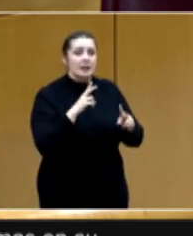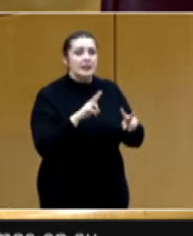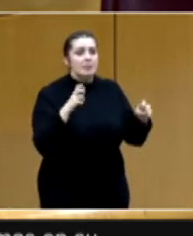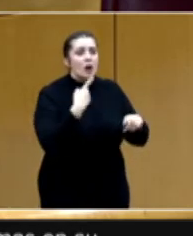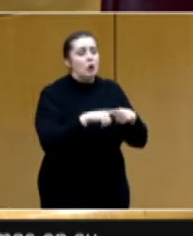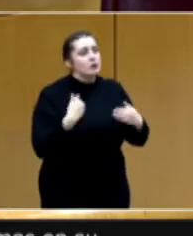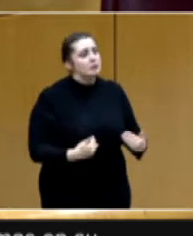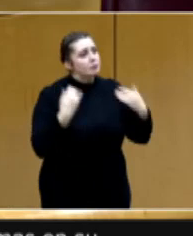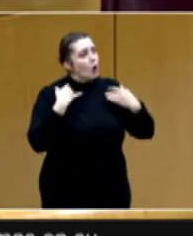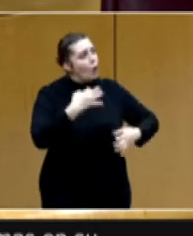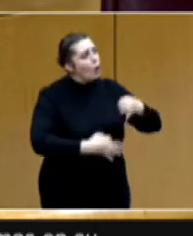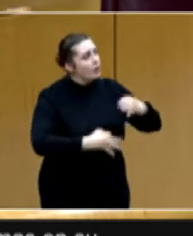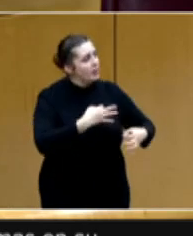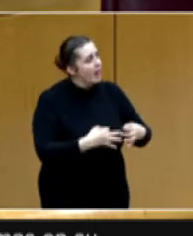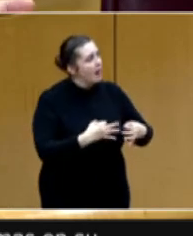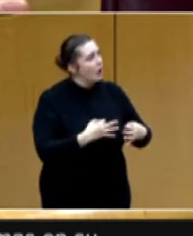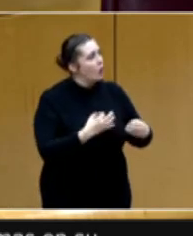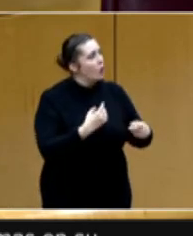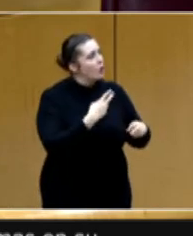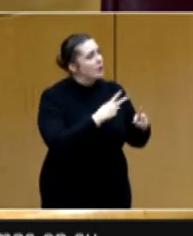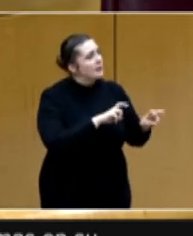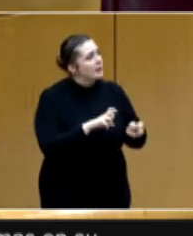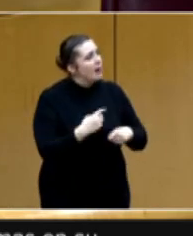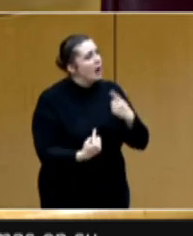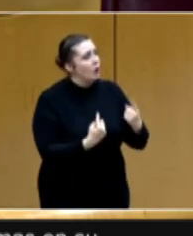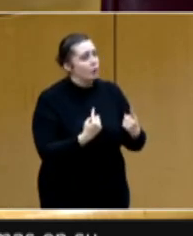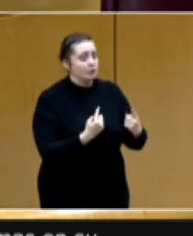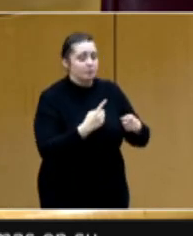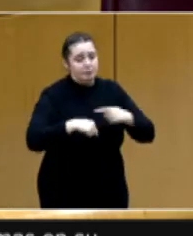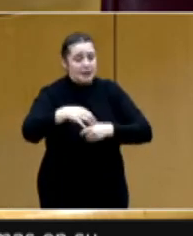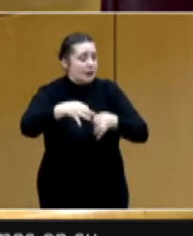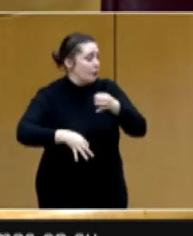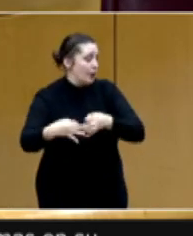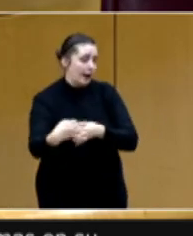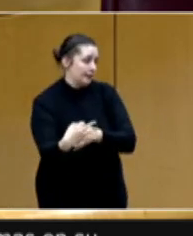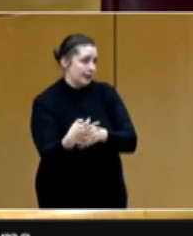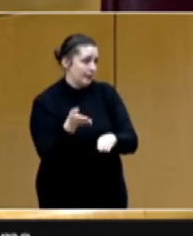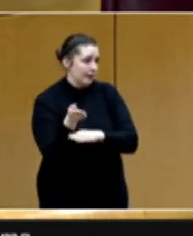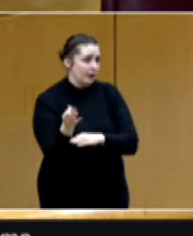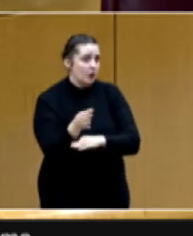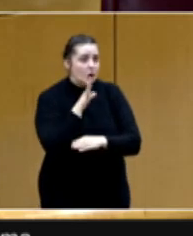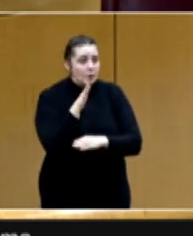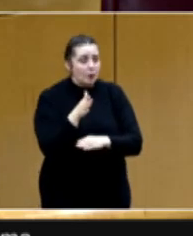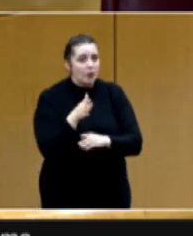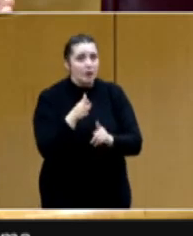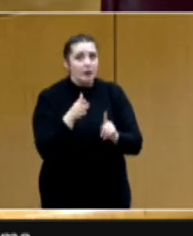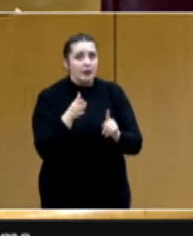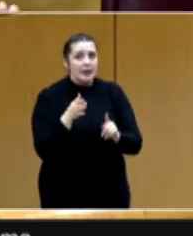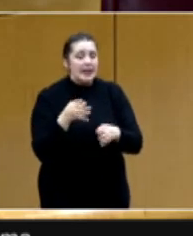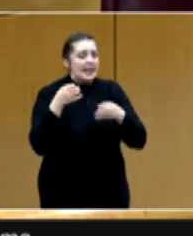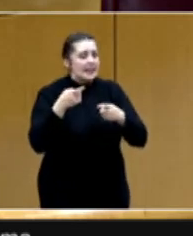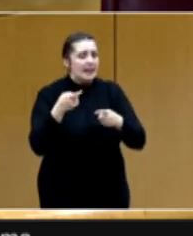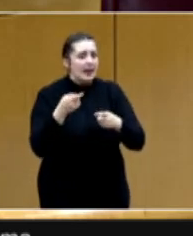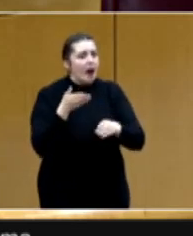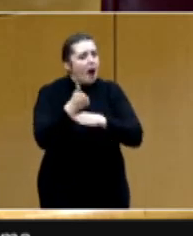en aquellos asuntos que necesariamente tienen que acudir a los tribunales porque deben acudir el menor número posible